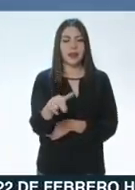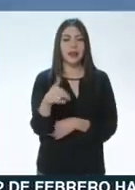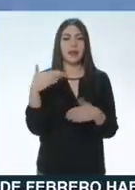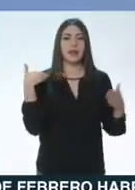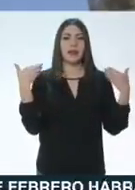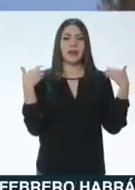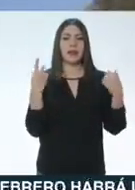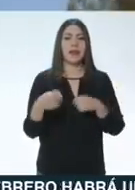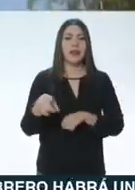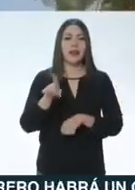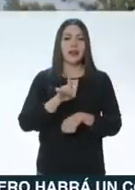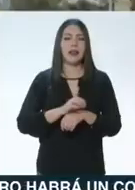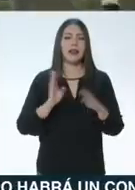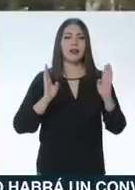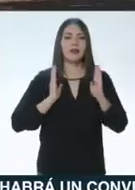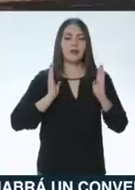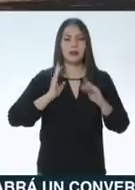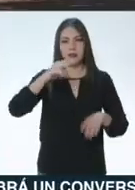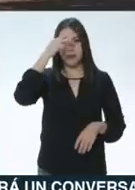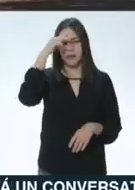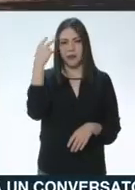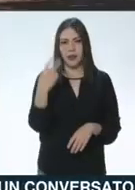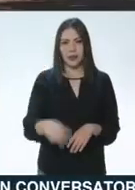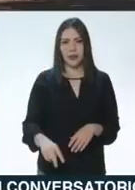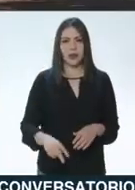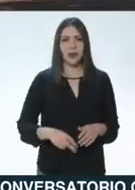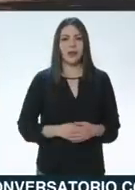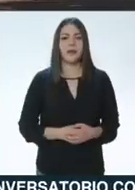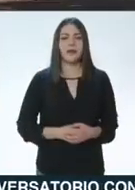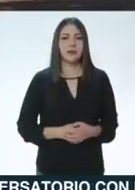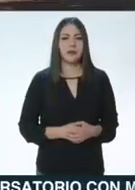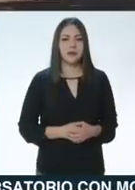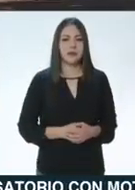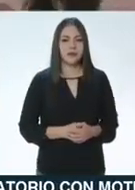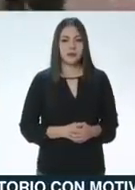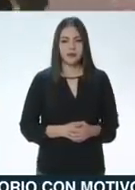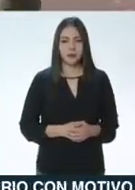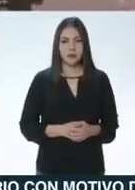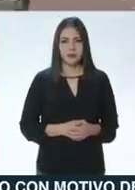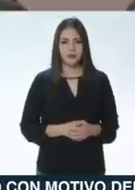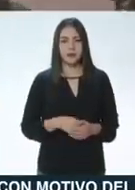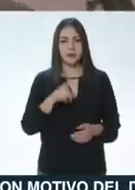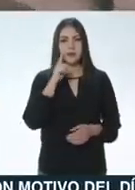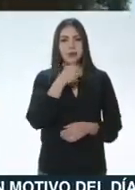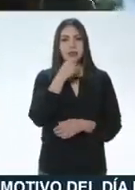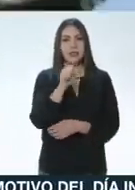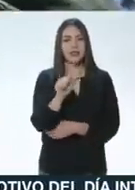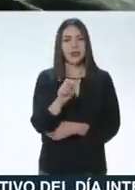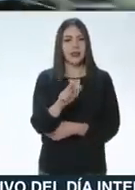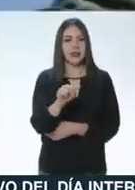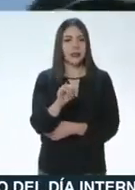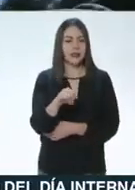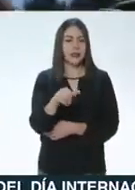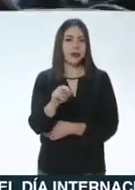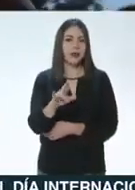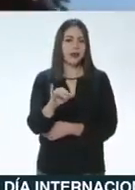el Día del Ejército Mexicano. En las imágenes Andrés Brito, Saray Mariscal, 21 Noticias.